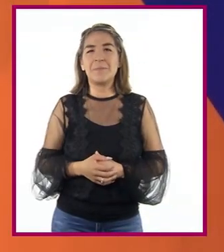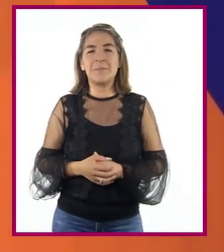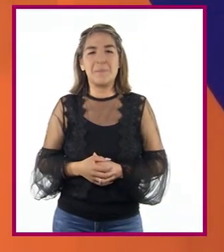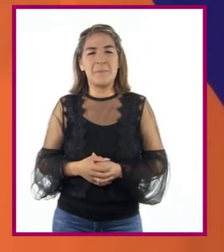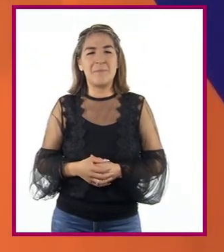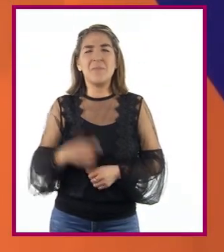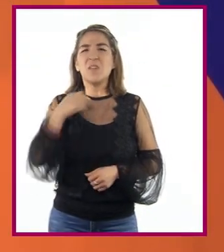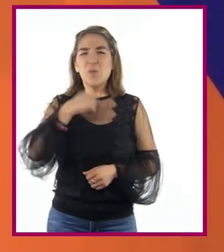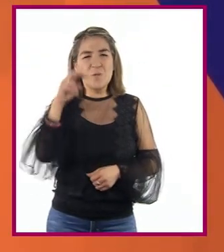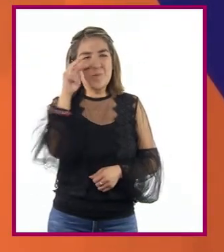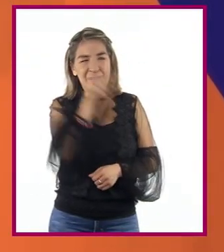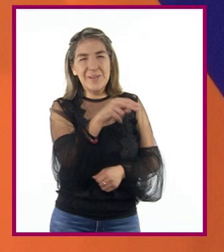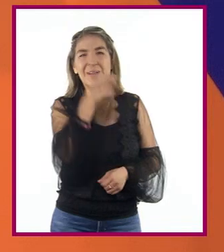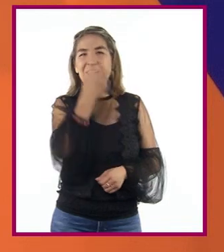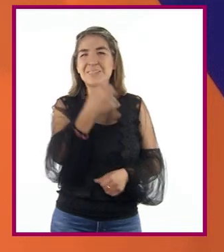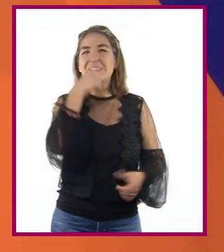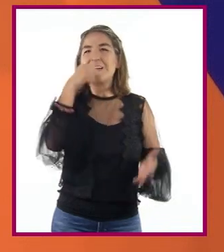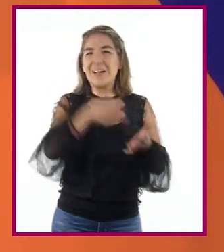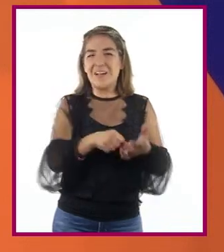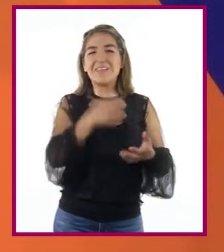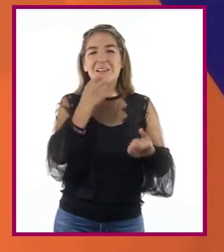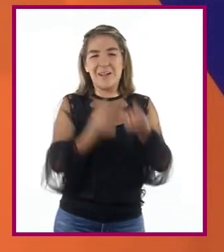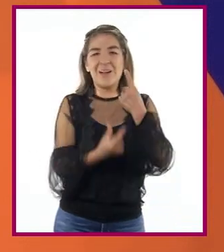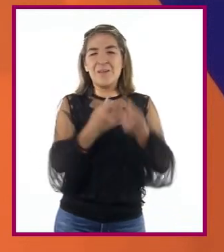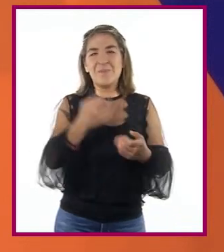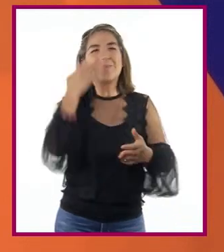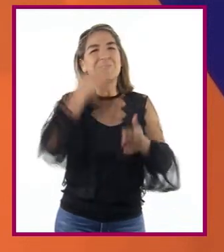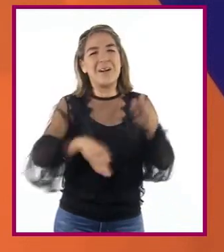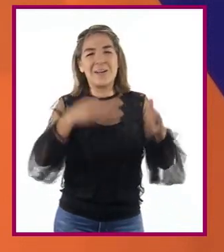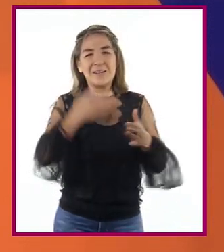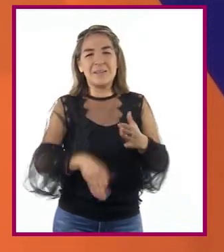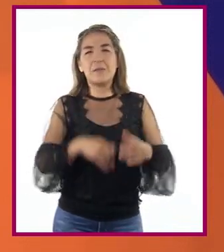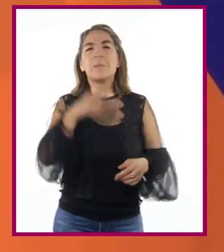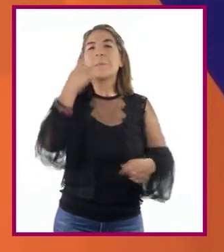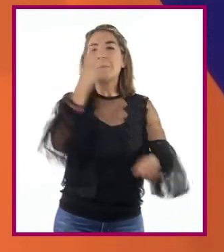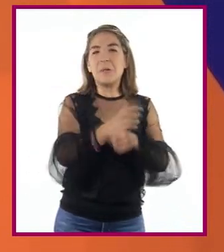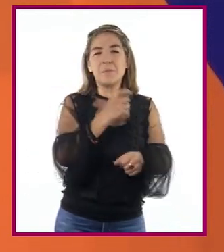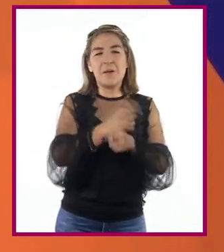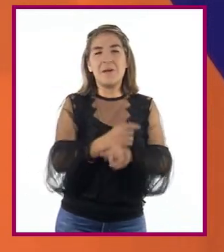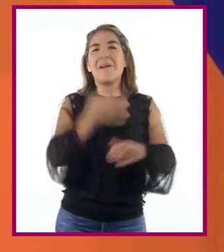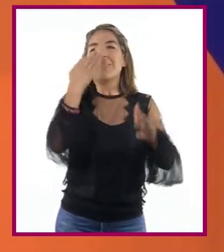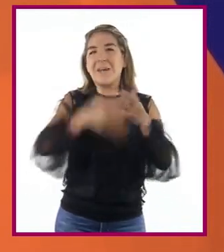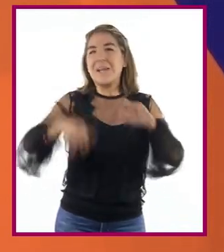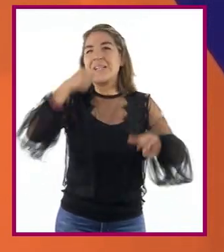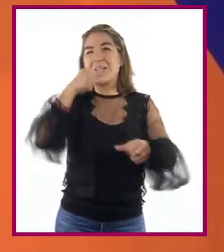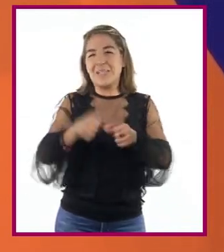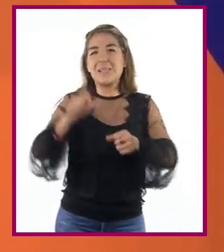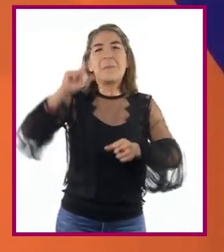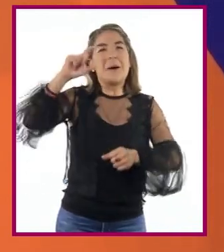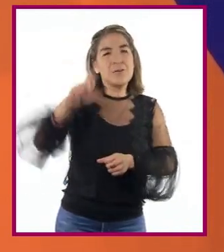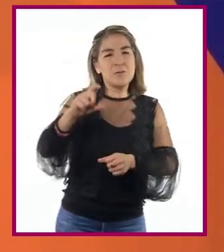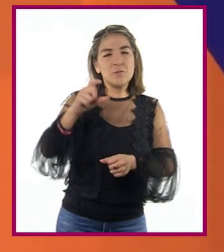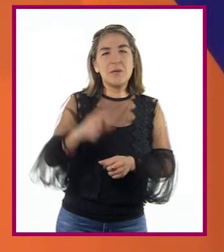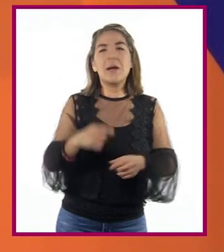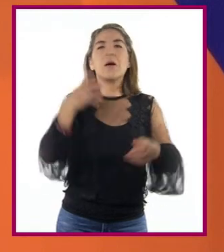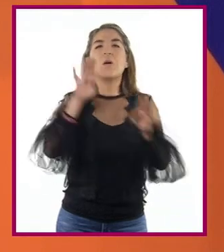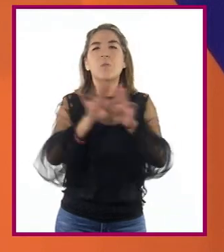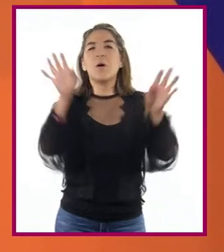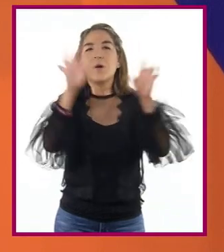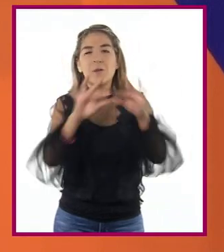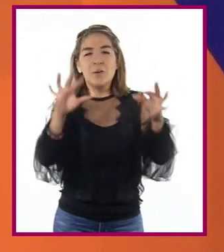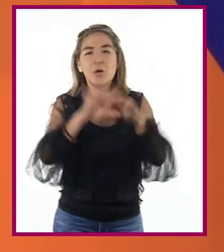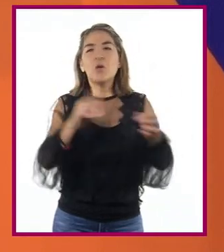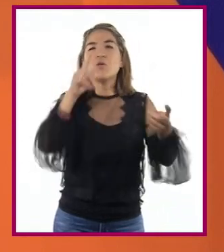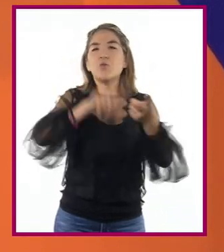veo varios inconvenientes en esta carta. Para empezar, faltan mayúsculas, iniciales al indicar el